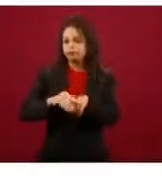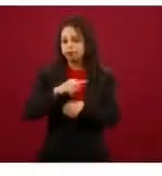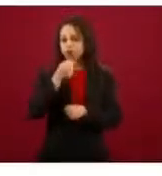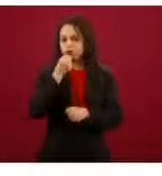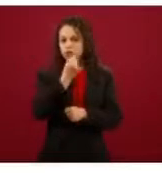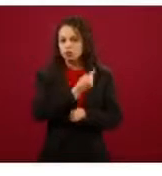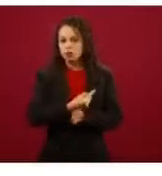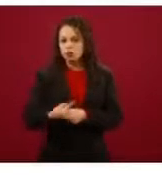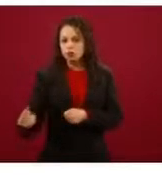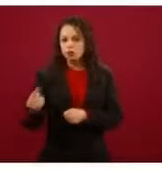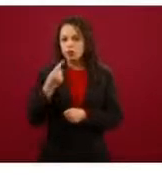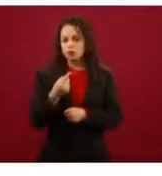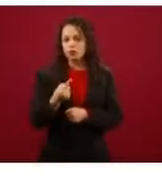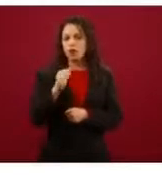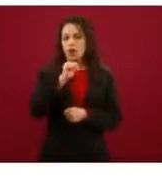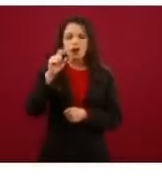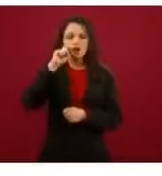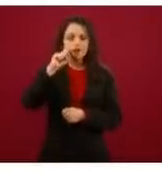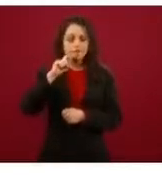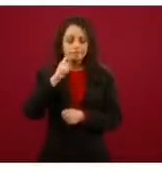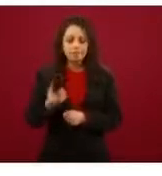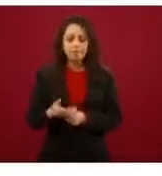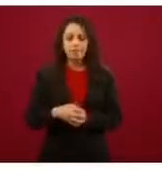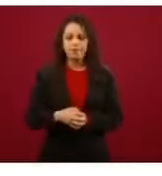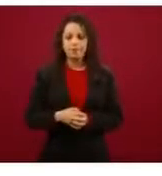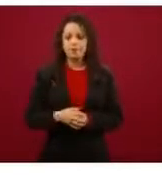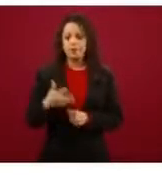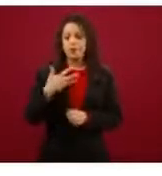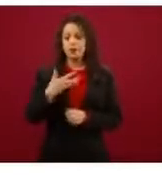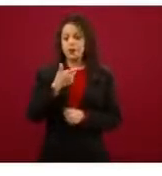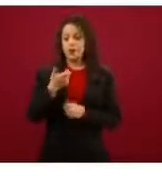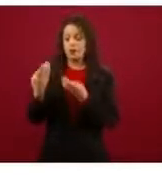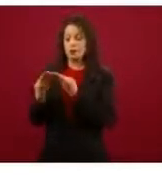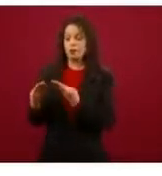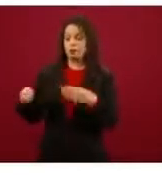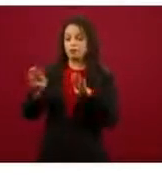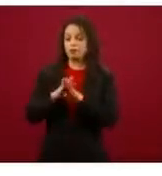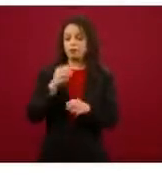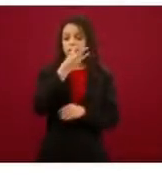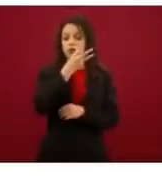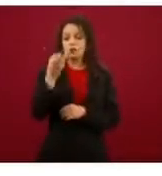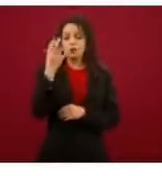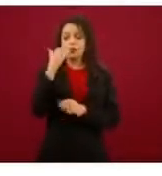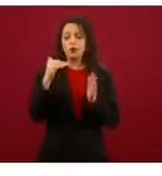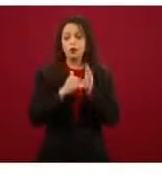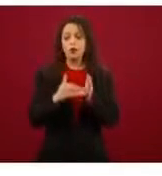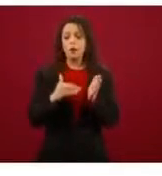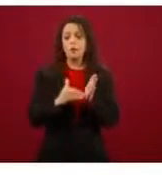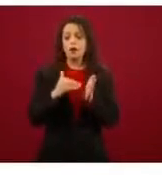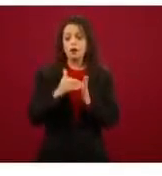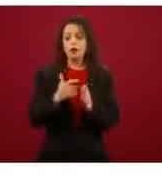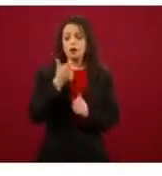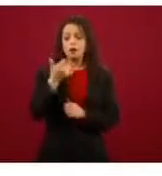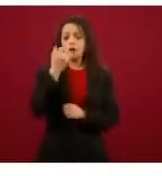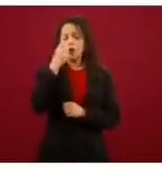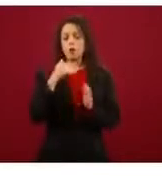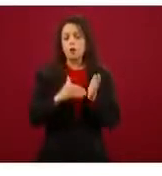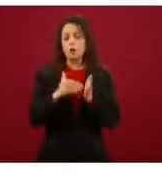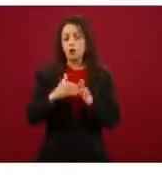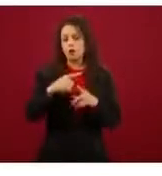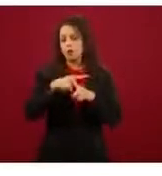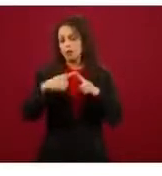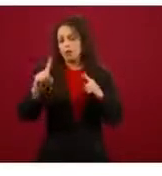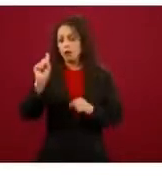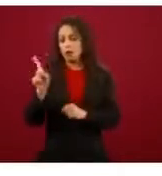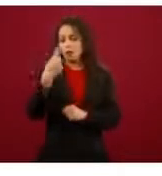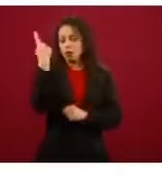sexual. Los montos que se encuentran en este momento bloqueados son 359 millones de pesos y 1,5 millones de